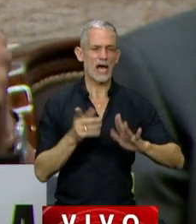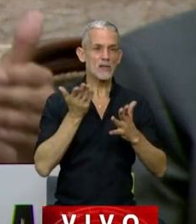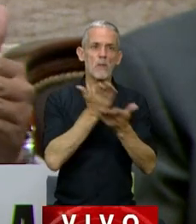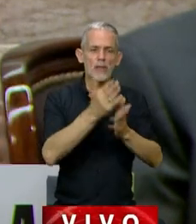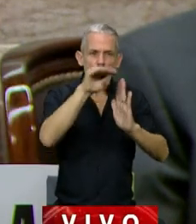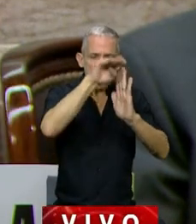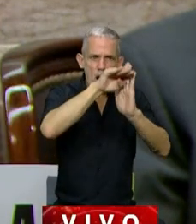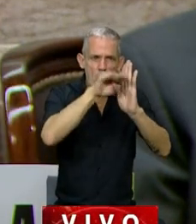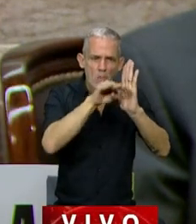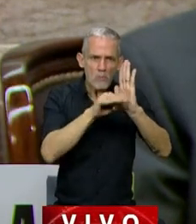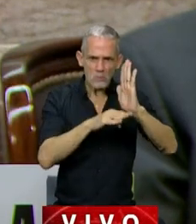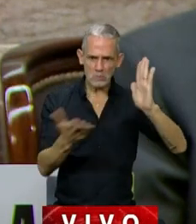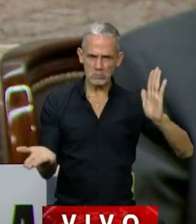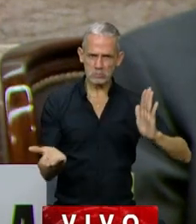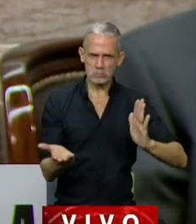pida tantos requisitos